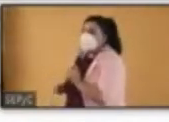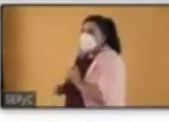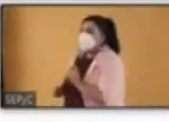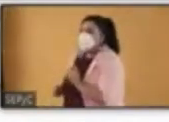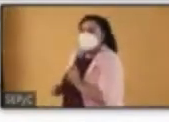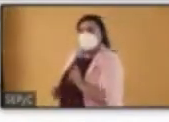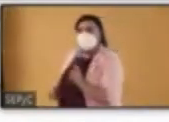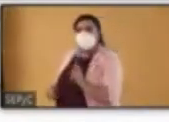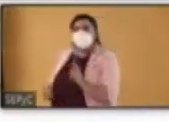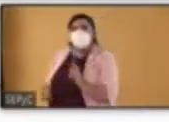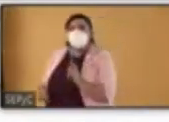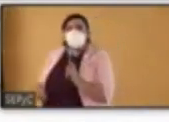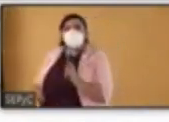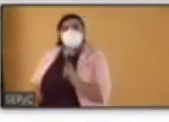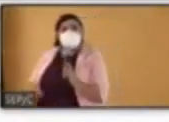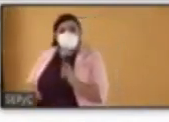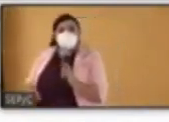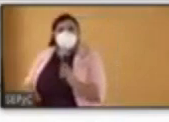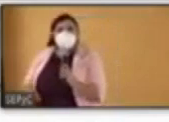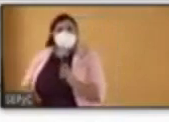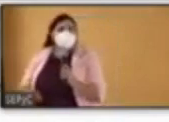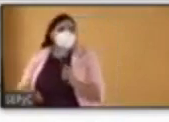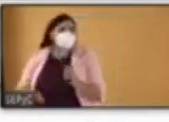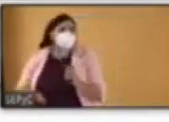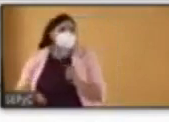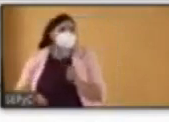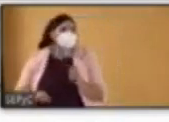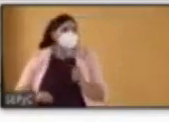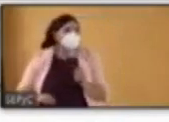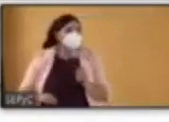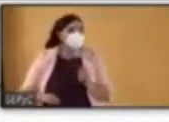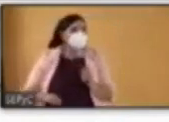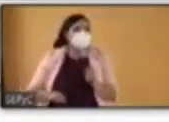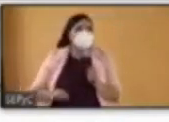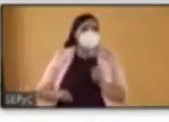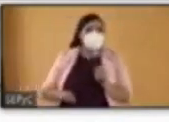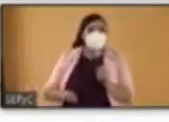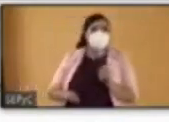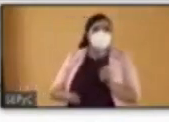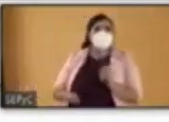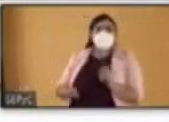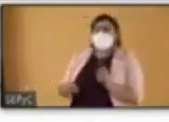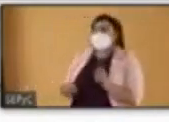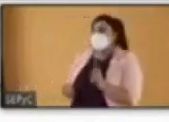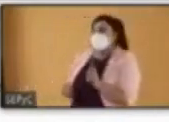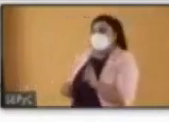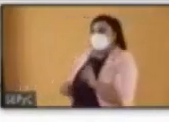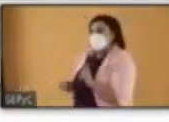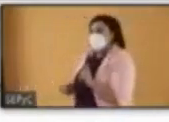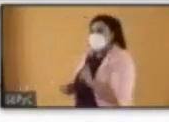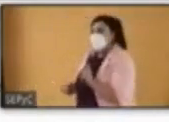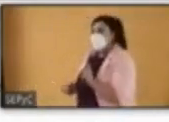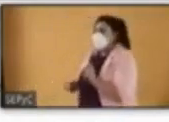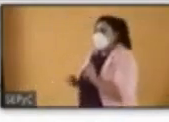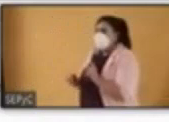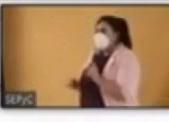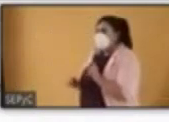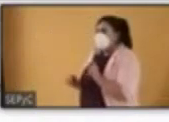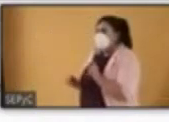inserten caracteres especiales como asteriscos, comas, puntos, diagonales, casillas de